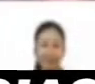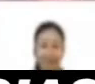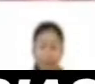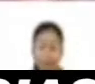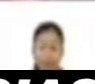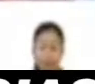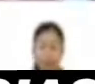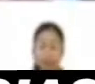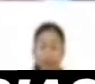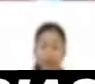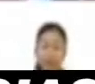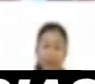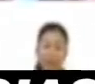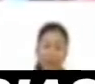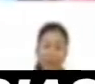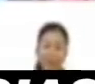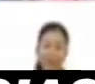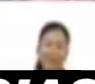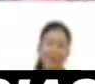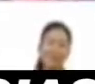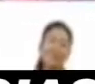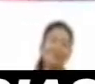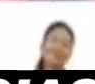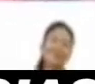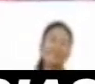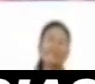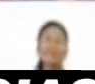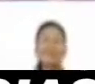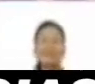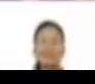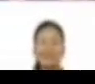Buenas tardes.